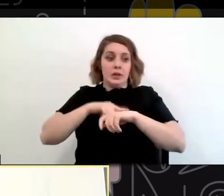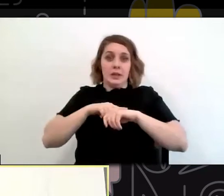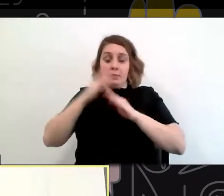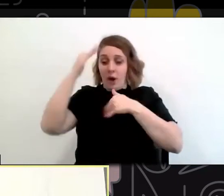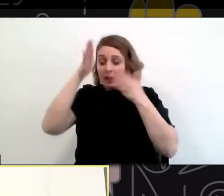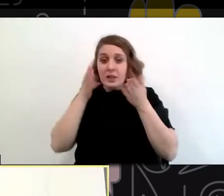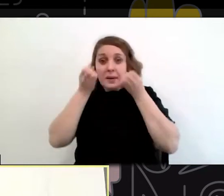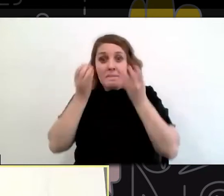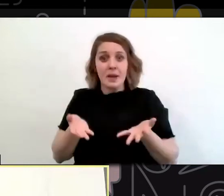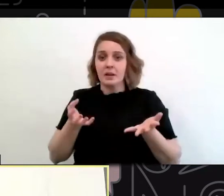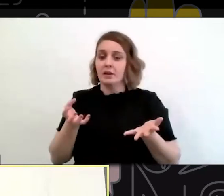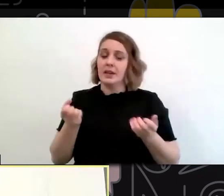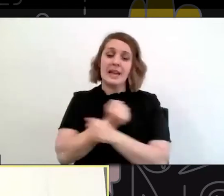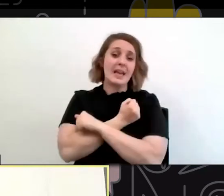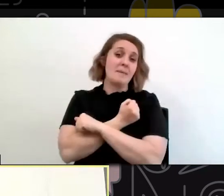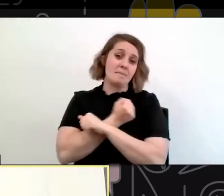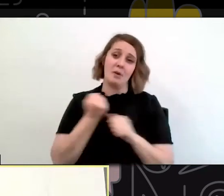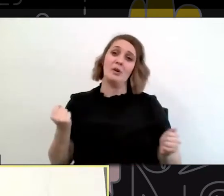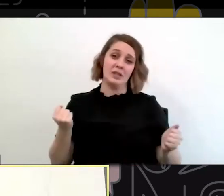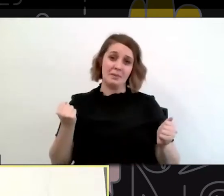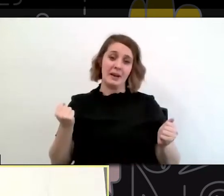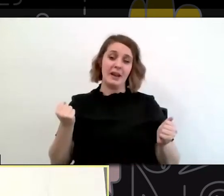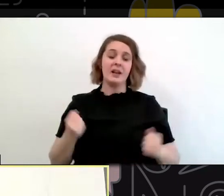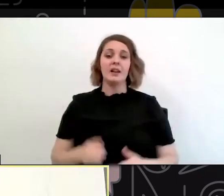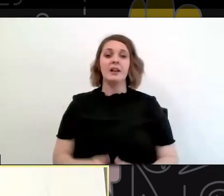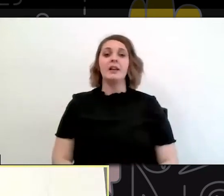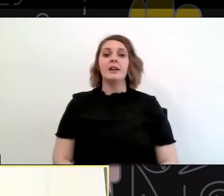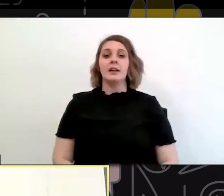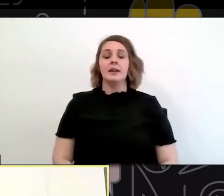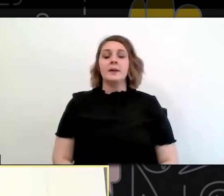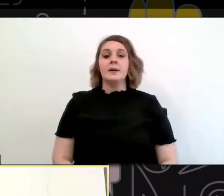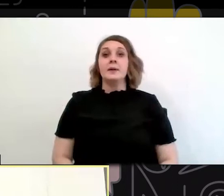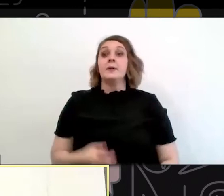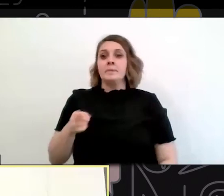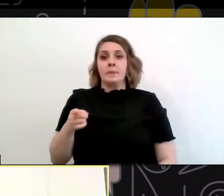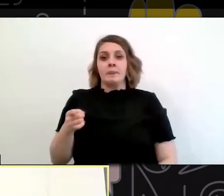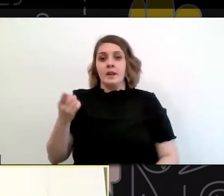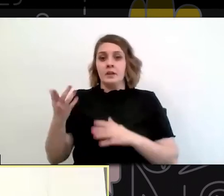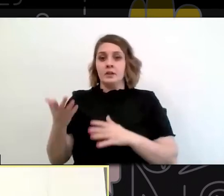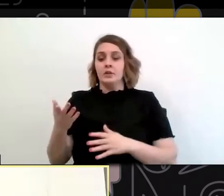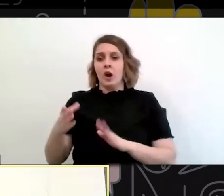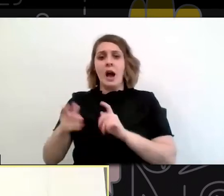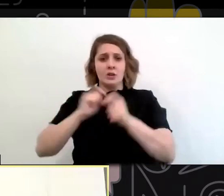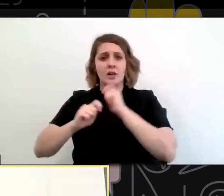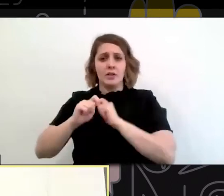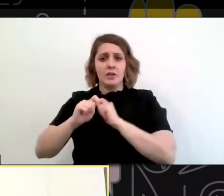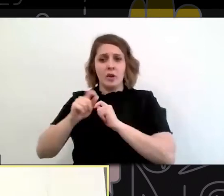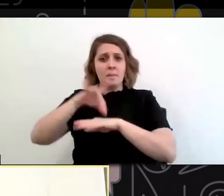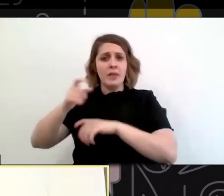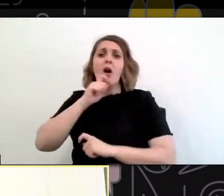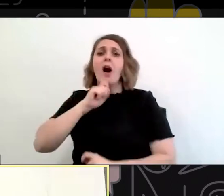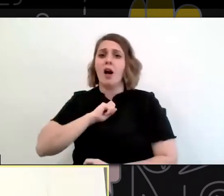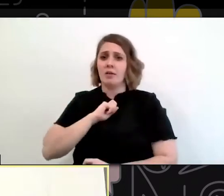atender como es debido a los pacientes tipo 2. Y esto no lo trasladan a las asociaciones. Esto es una